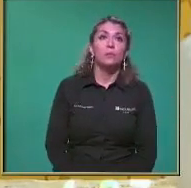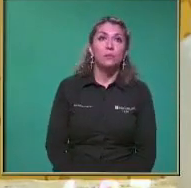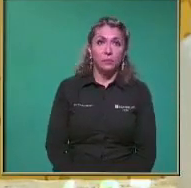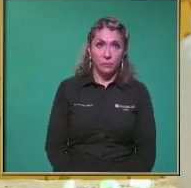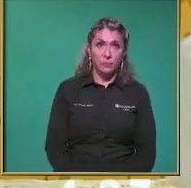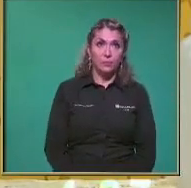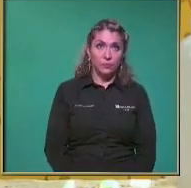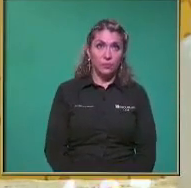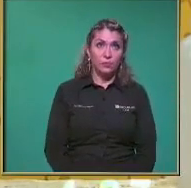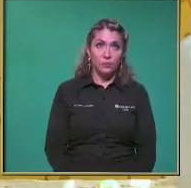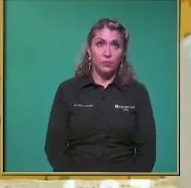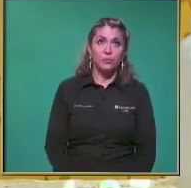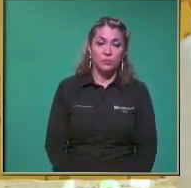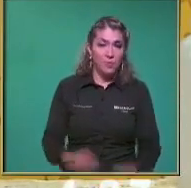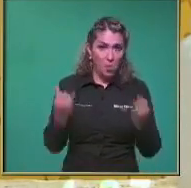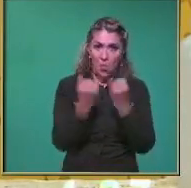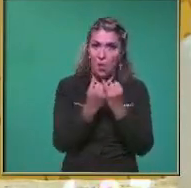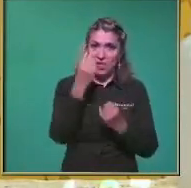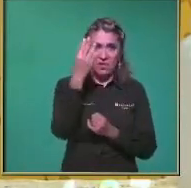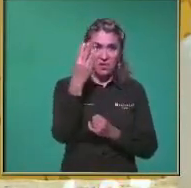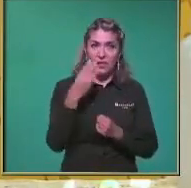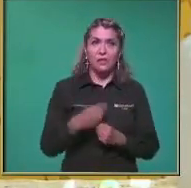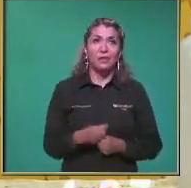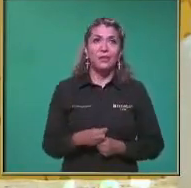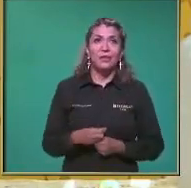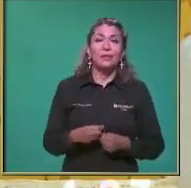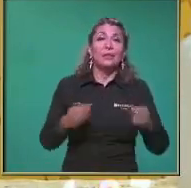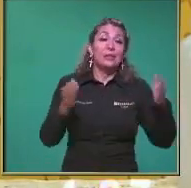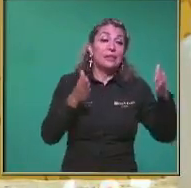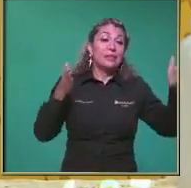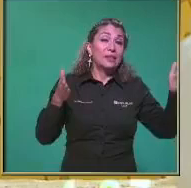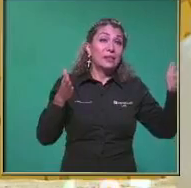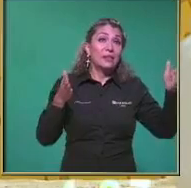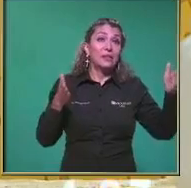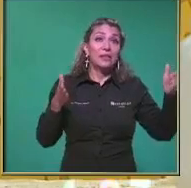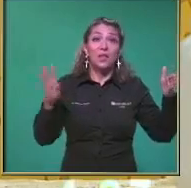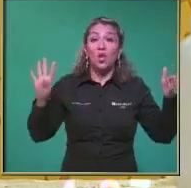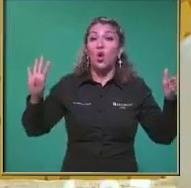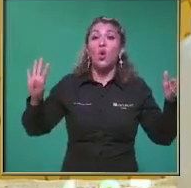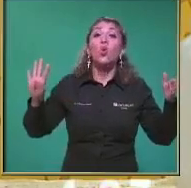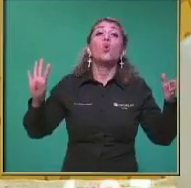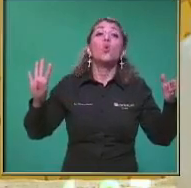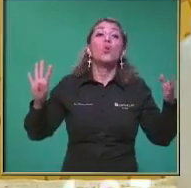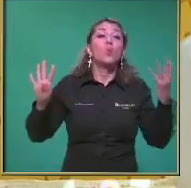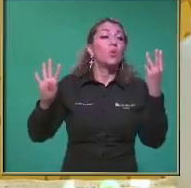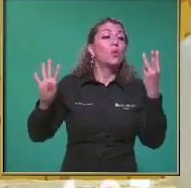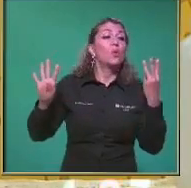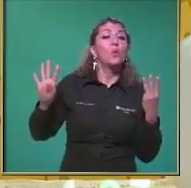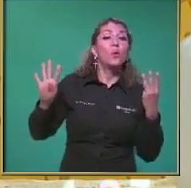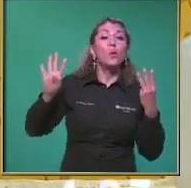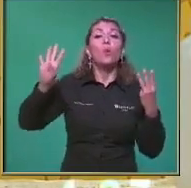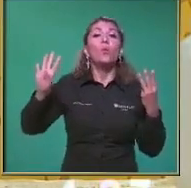tengo tres pedacitos del mismo tamaño. ¿Qué será más grande? ¿Tener tercios o tener cuartos?